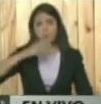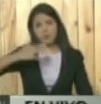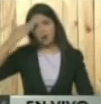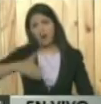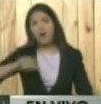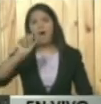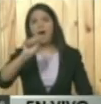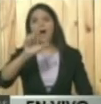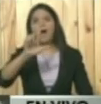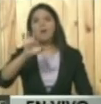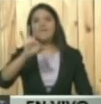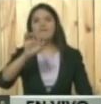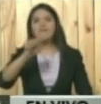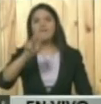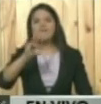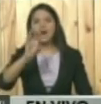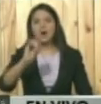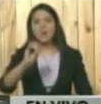Alfaro.